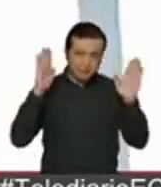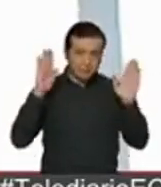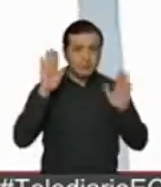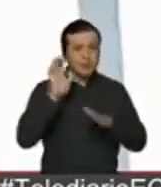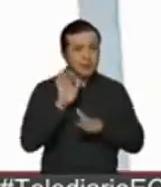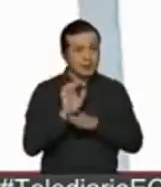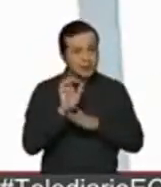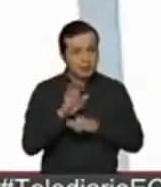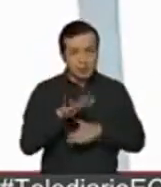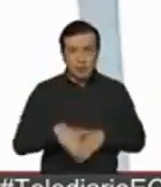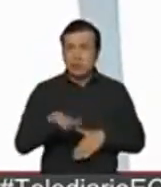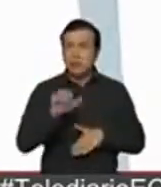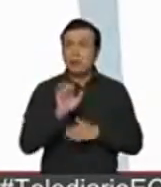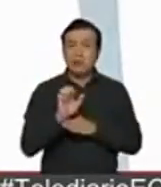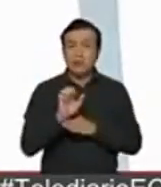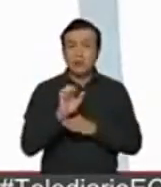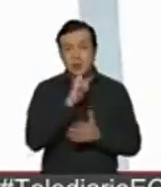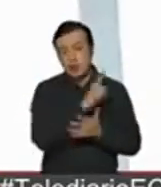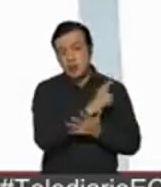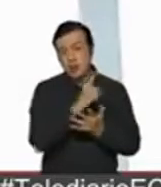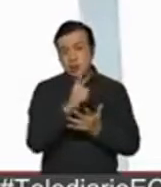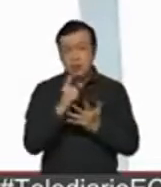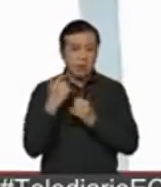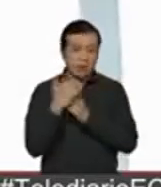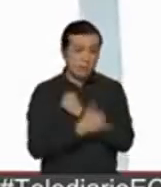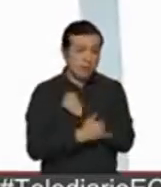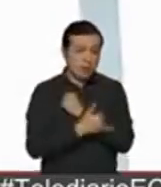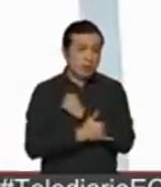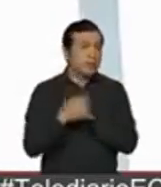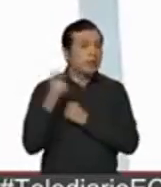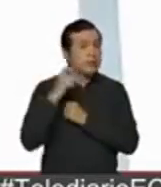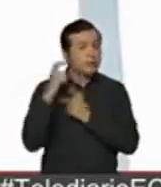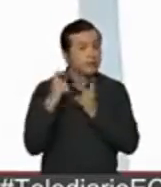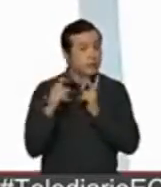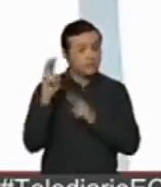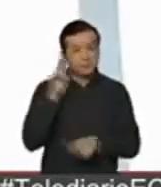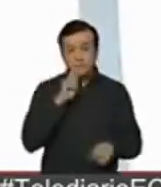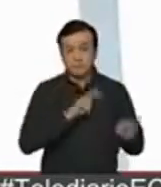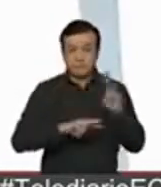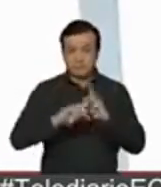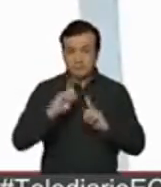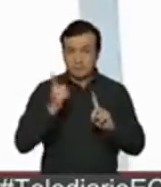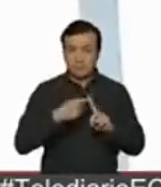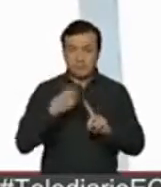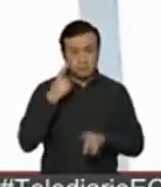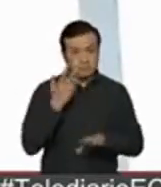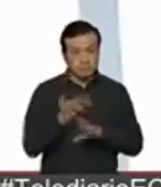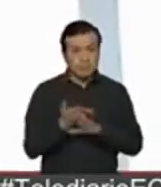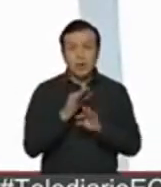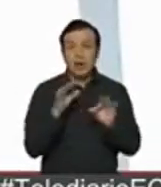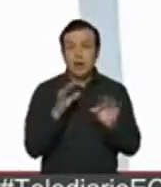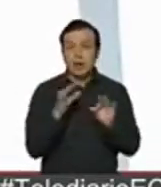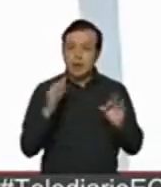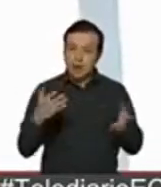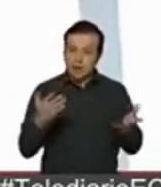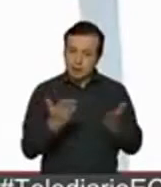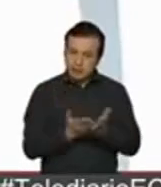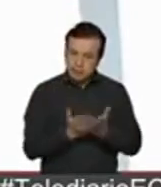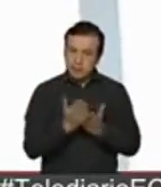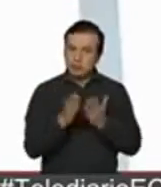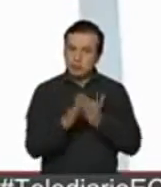del Ecuador, es decir, a nivel de cada país, la cifra debería tomar en cuenta primero una eficiente dotación de